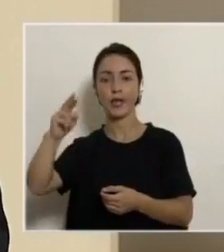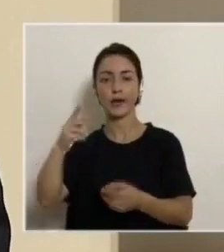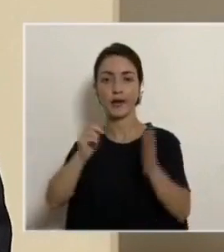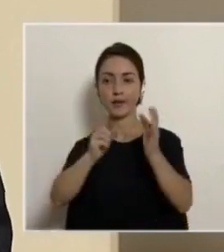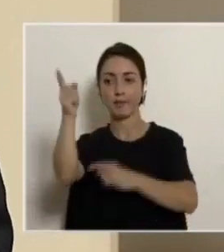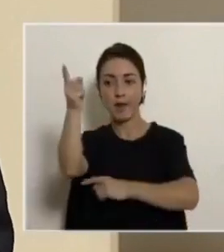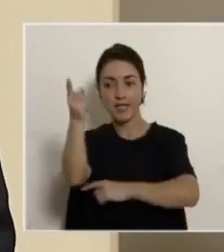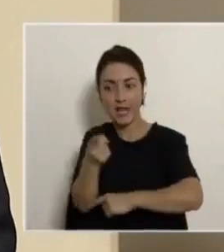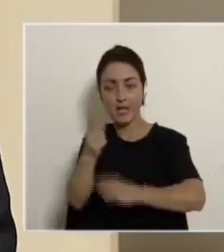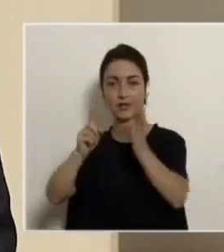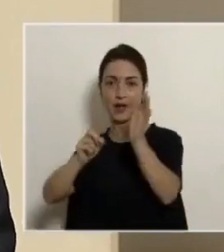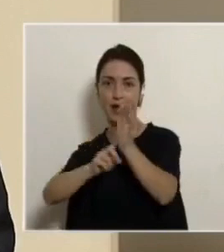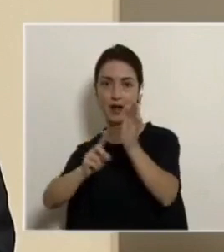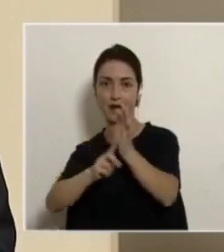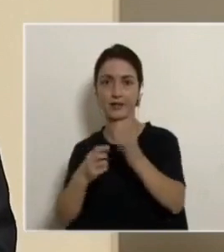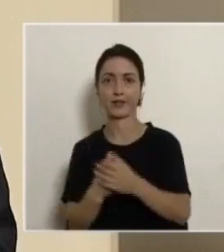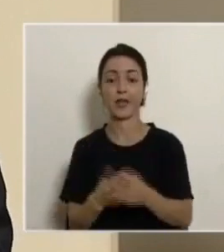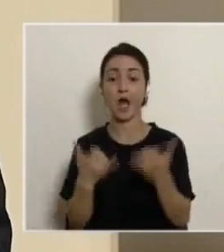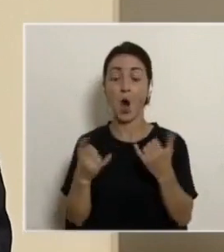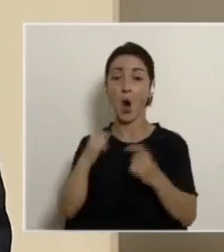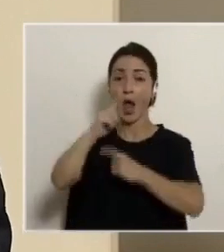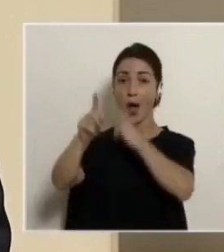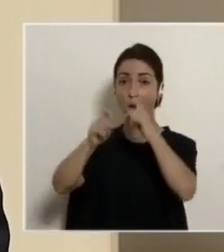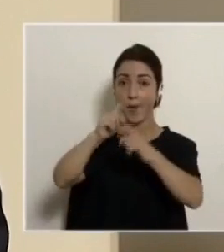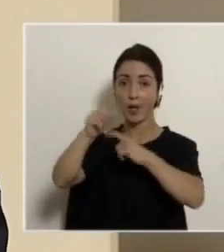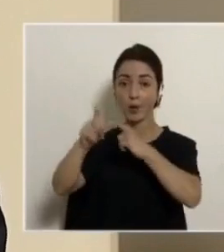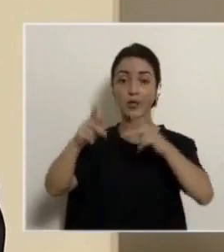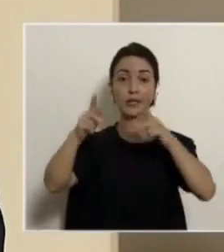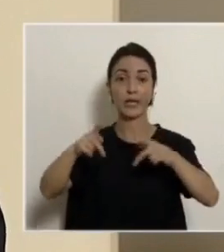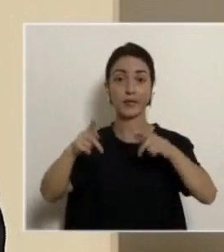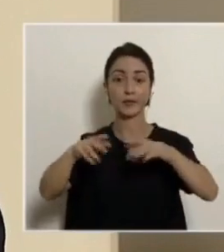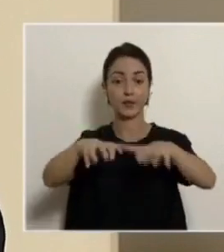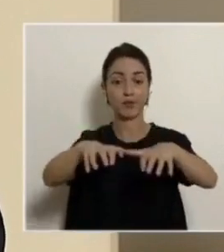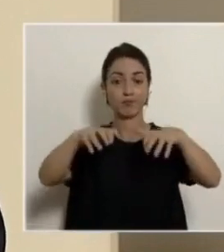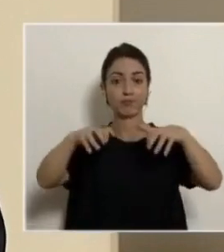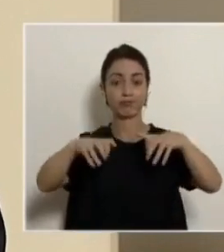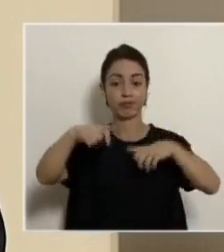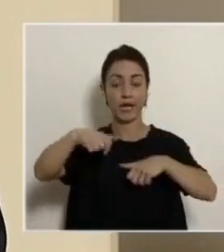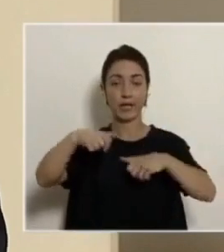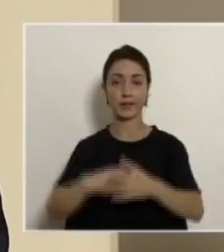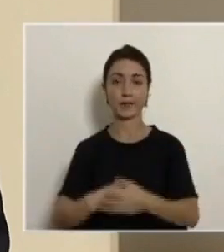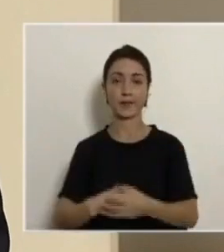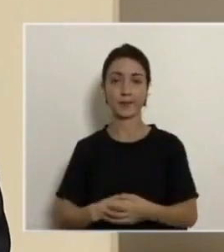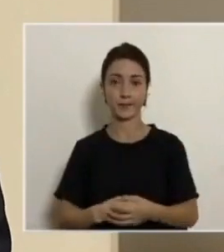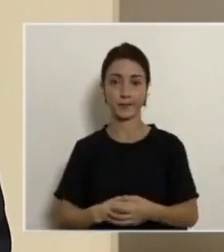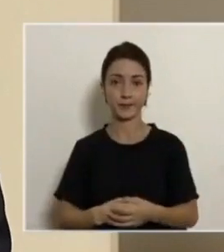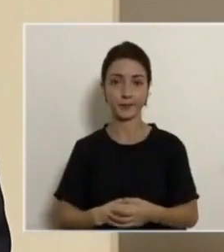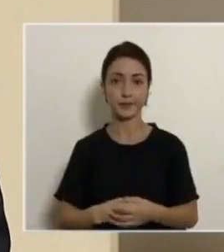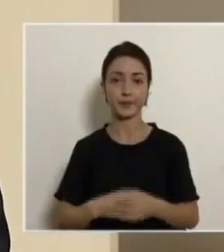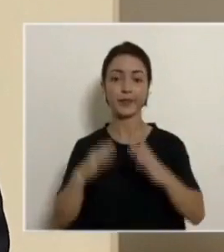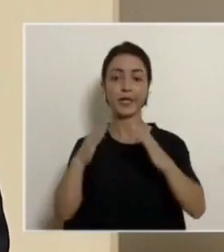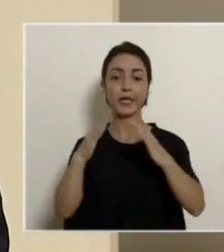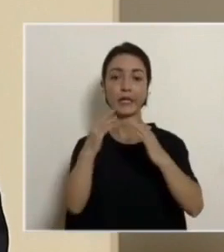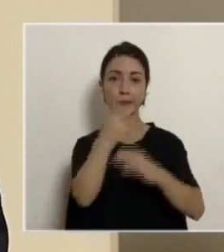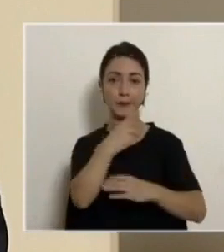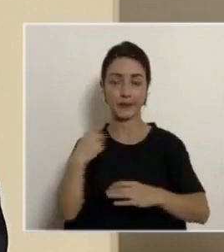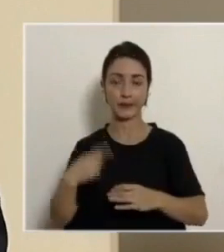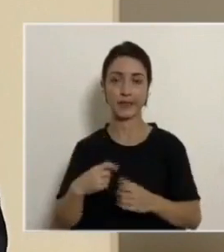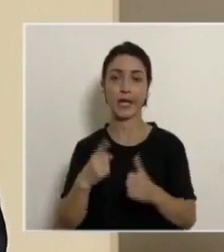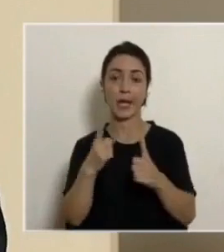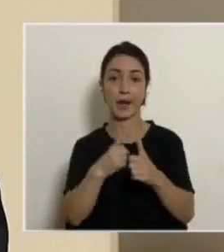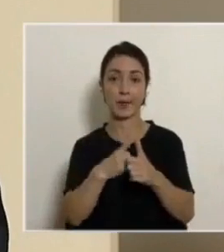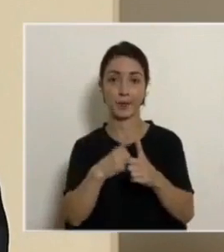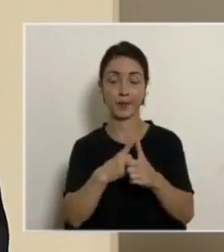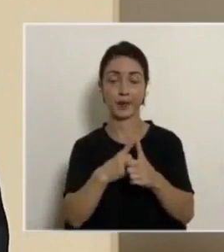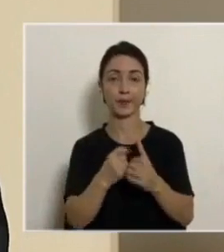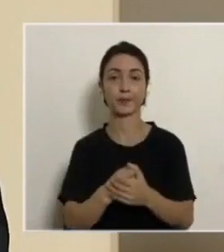presidencia.gob.cr/alertas. Comenzamos con el periodo de consultas de los colegas que se encuentran de manera presencial en el auditorio de Casa Presidencial. El primer